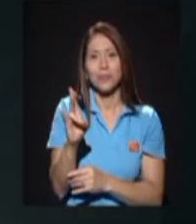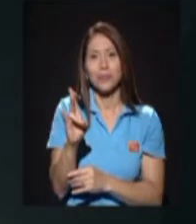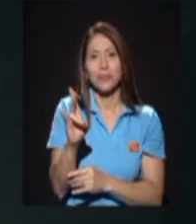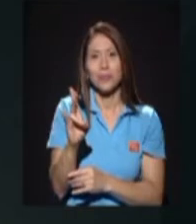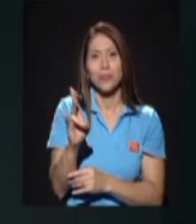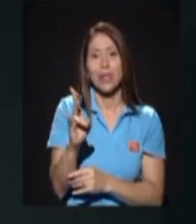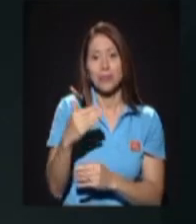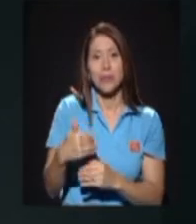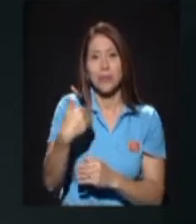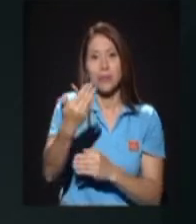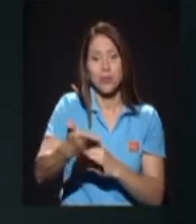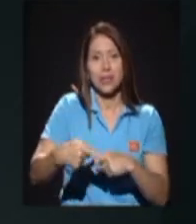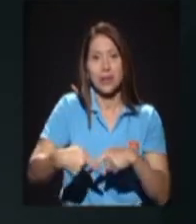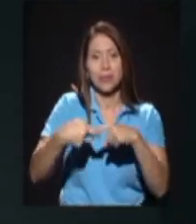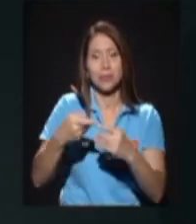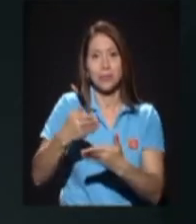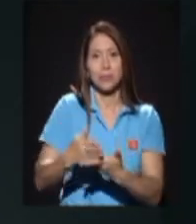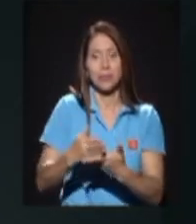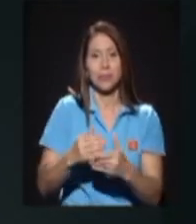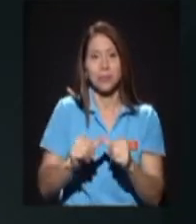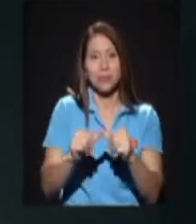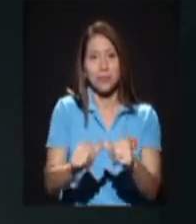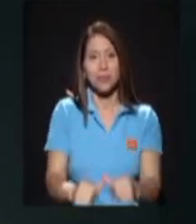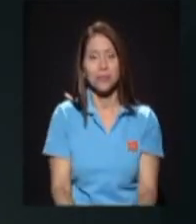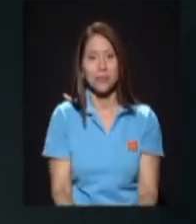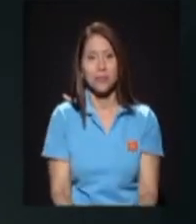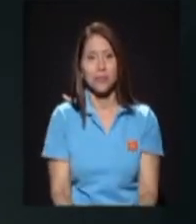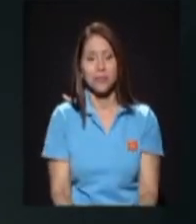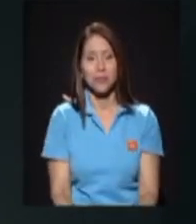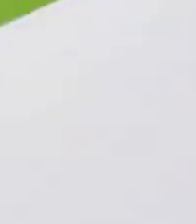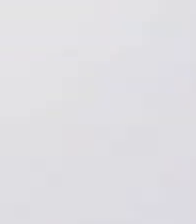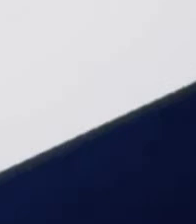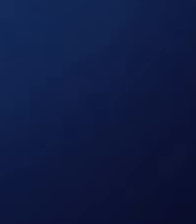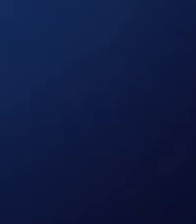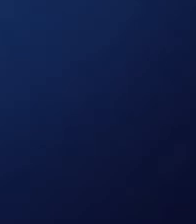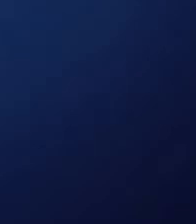cosa que harán una vez que el canal nos invite a regresar. Regresamos.